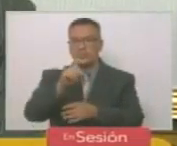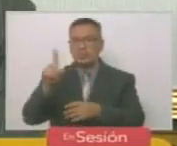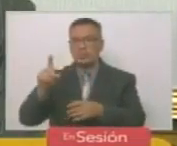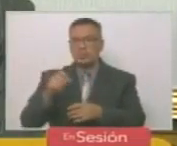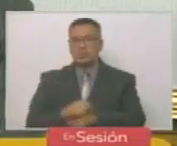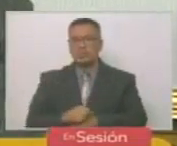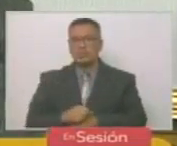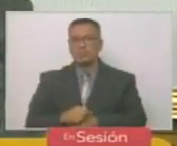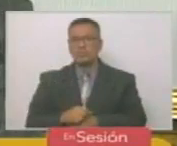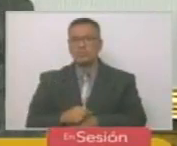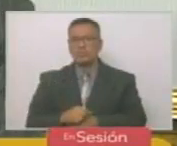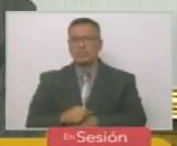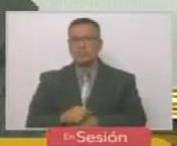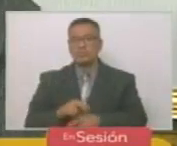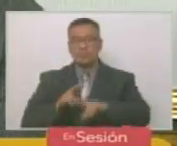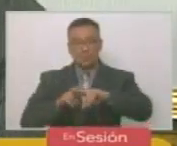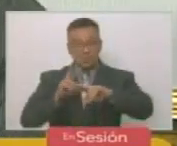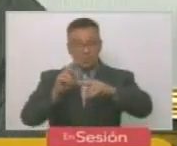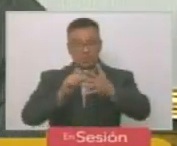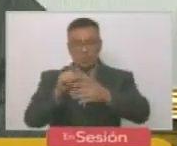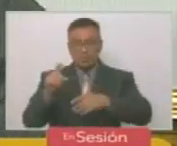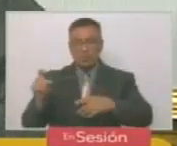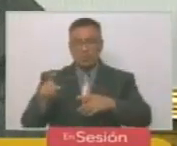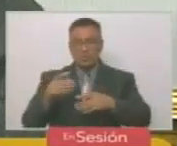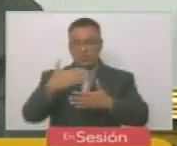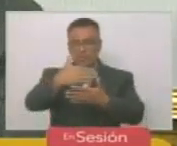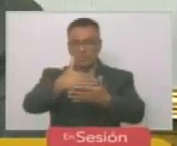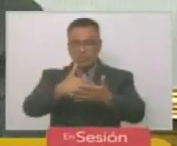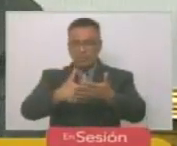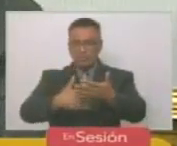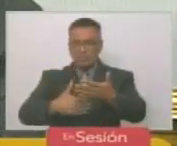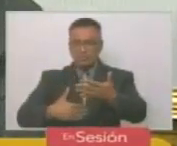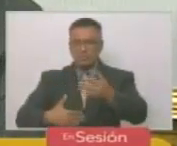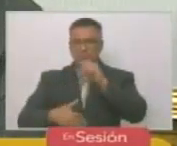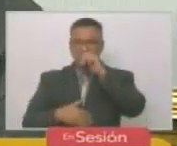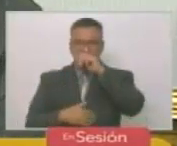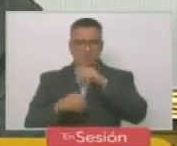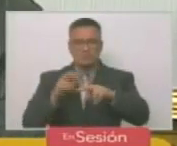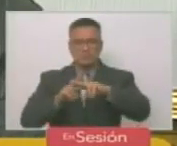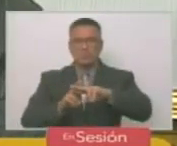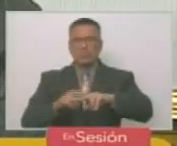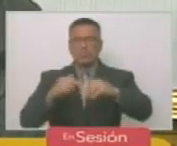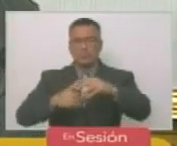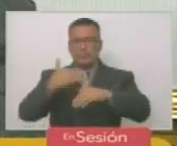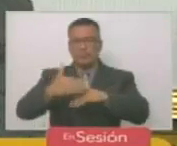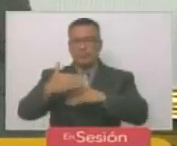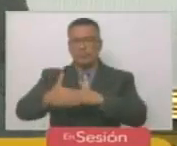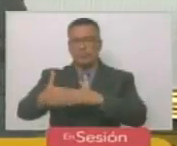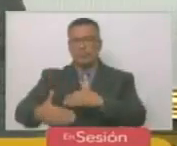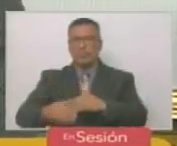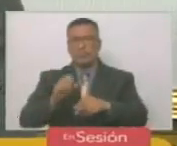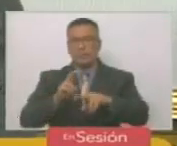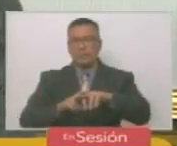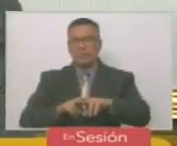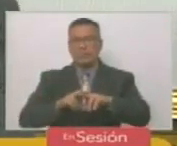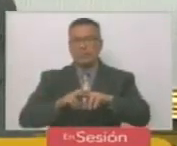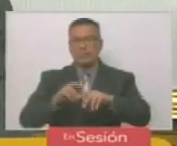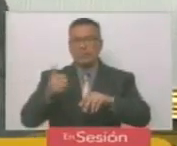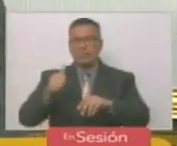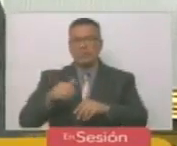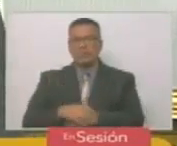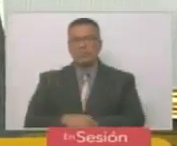y mantener el orden correlativo de los numerales siguientes al numeral número